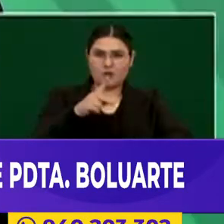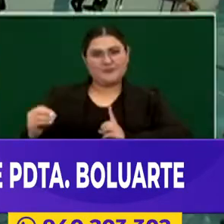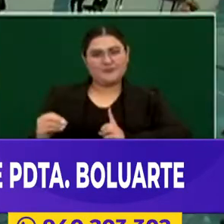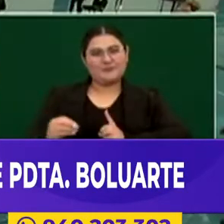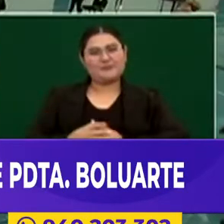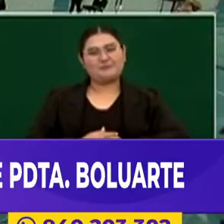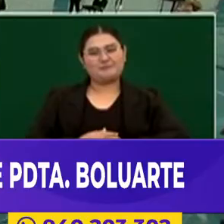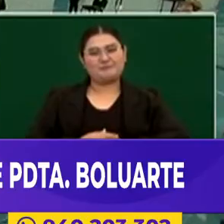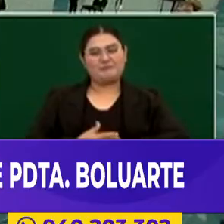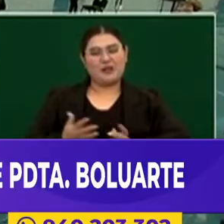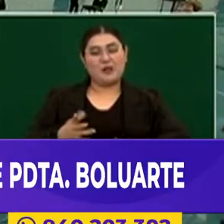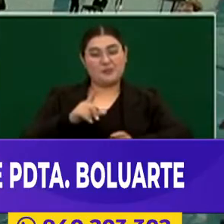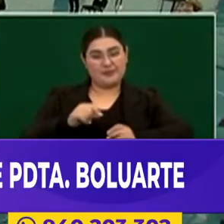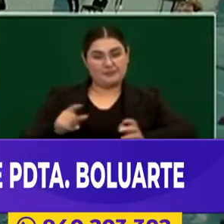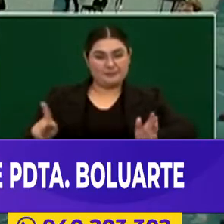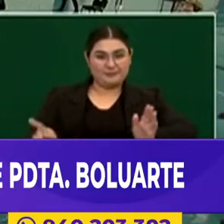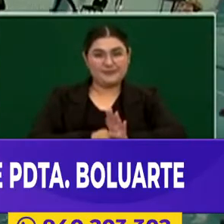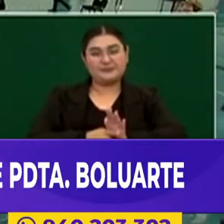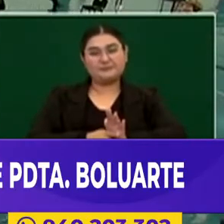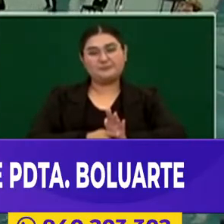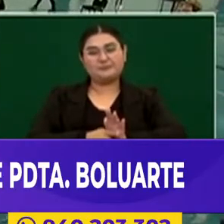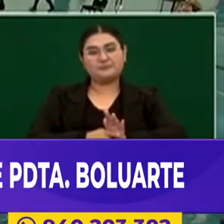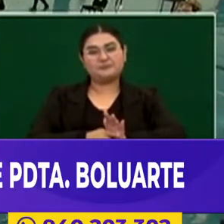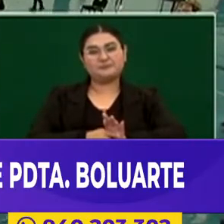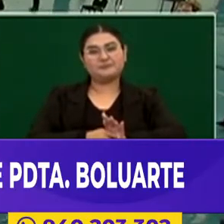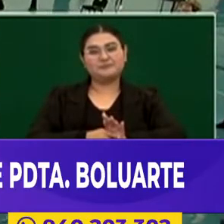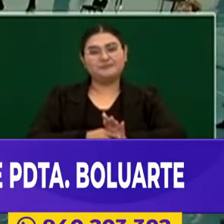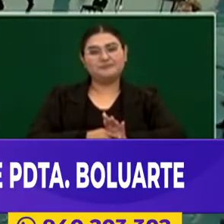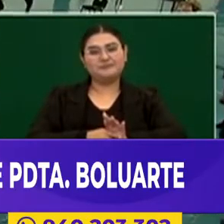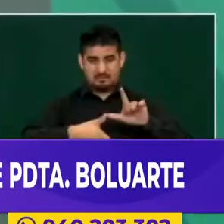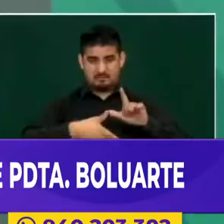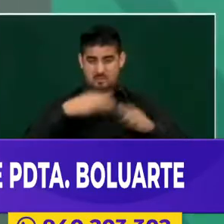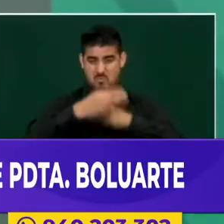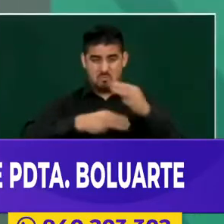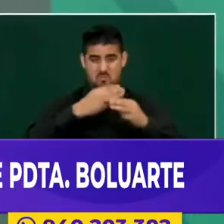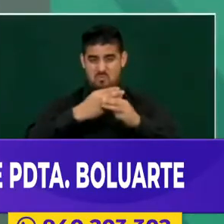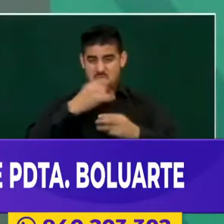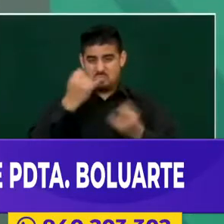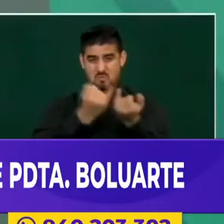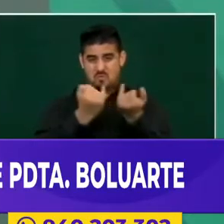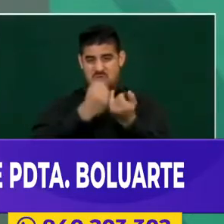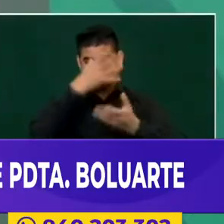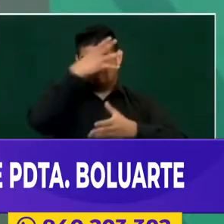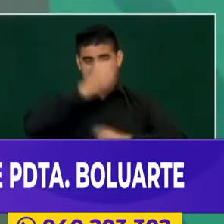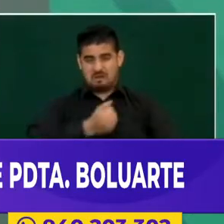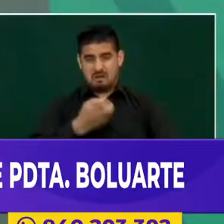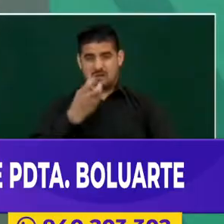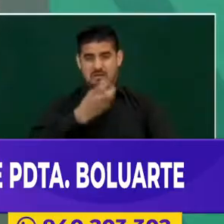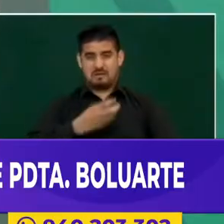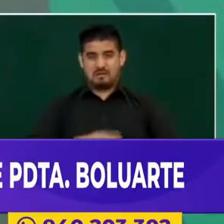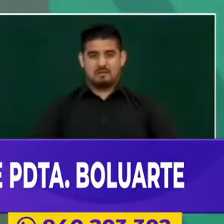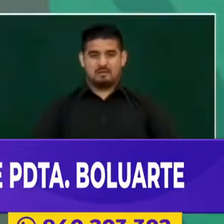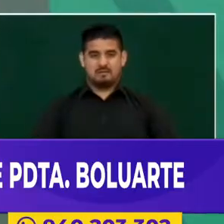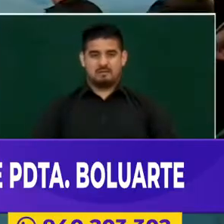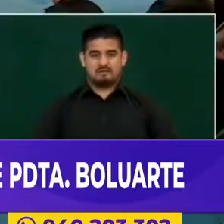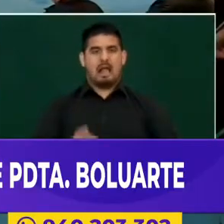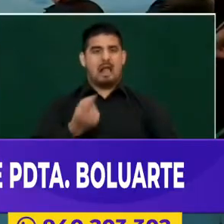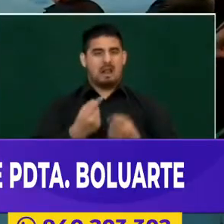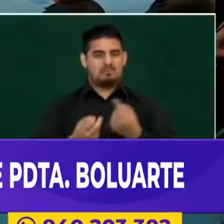técnico. El mandatario mexicano también tuvo palabras para referirse a la labor de la prensa peruana.